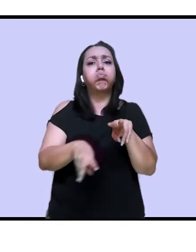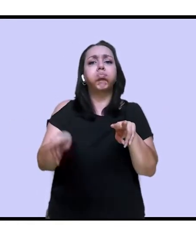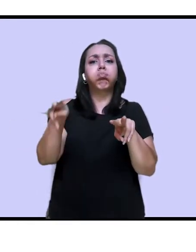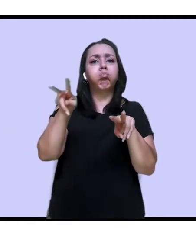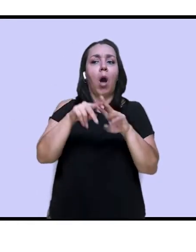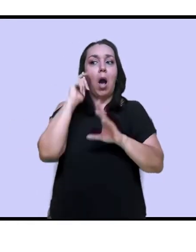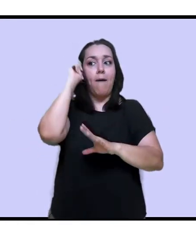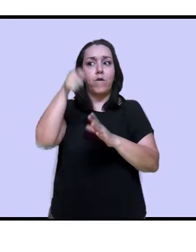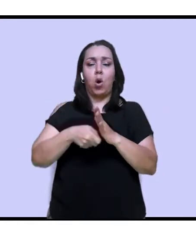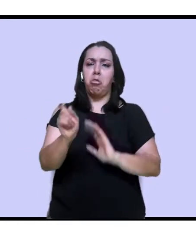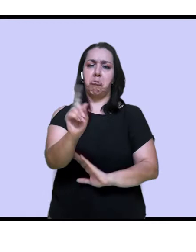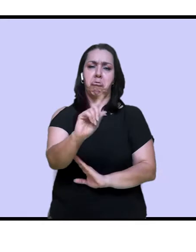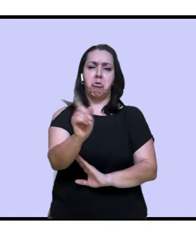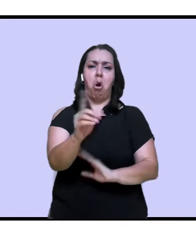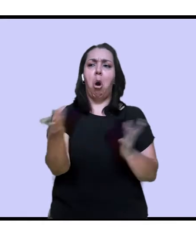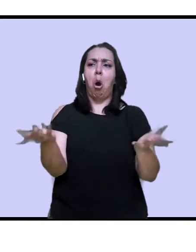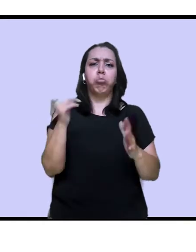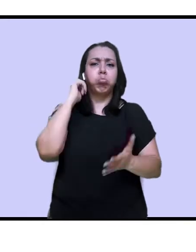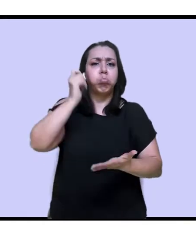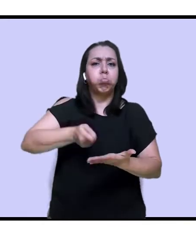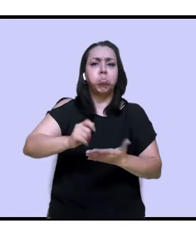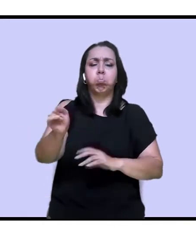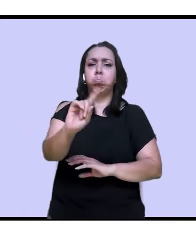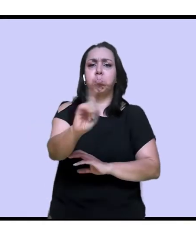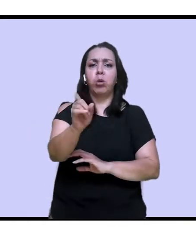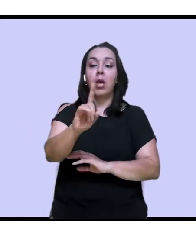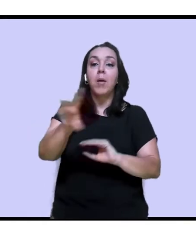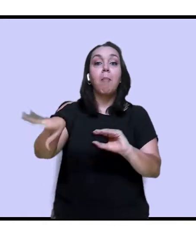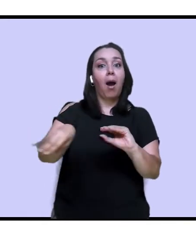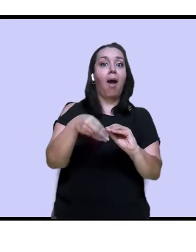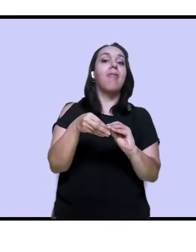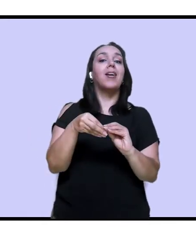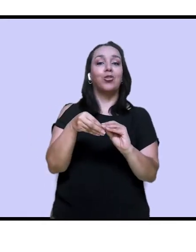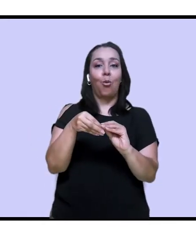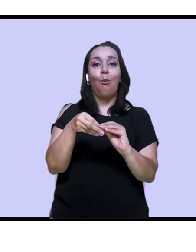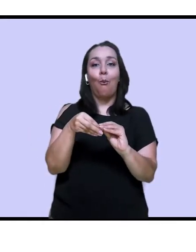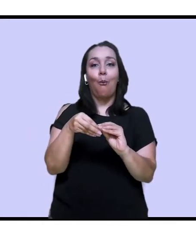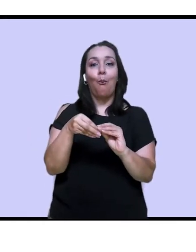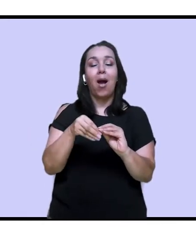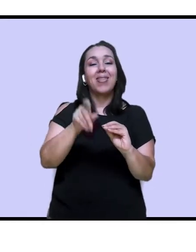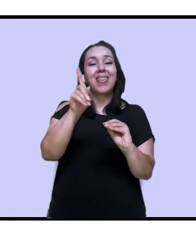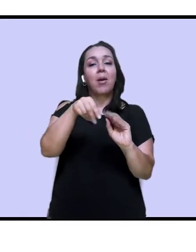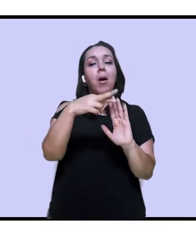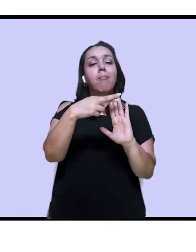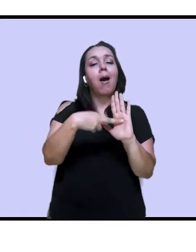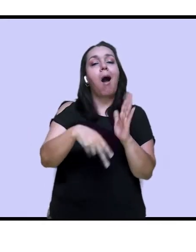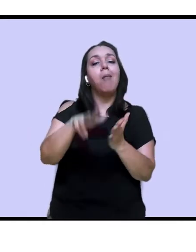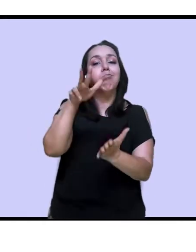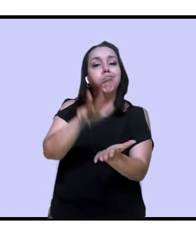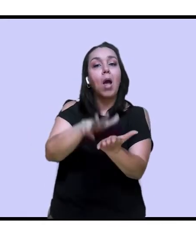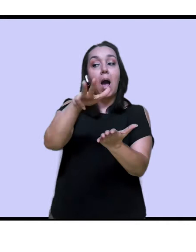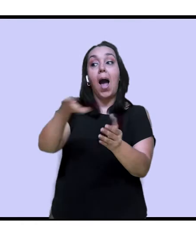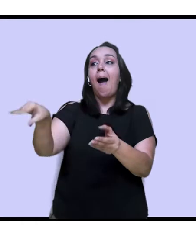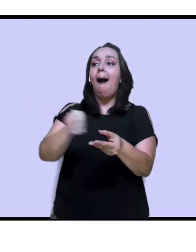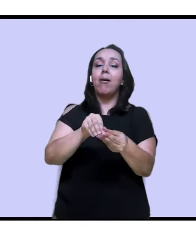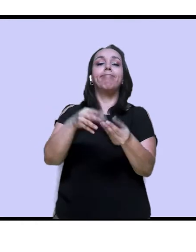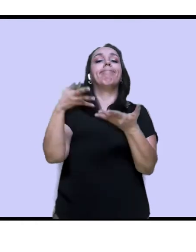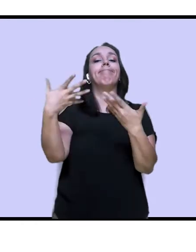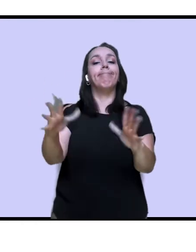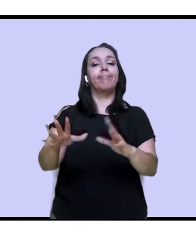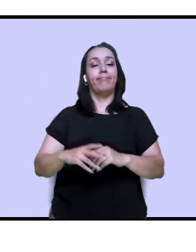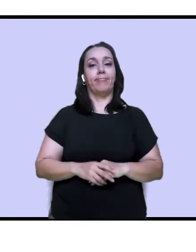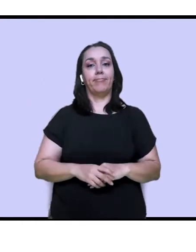de una persona abogada, por ejemplo, y que es un anexo del reglamento de matrículas